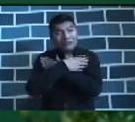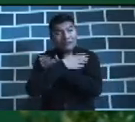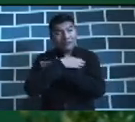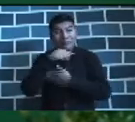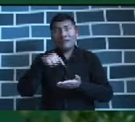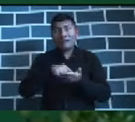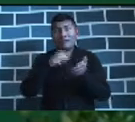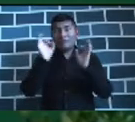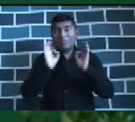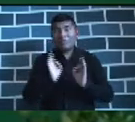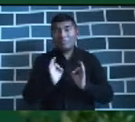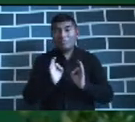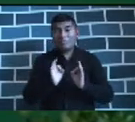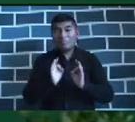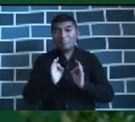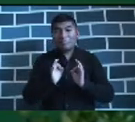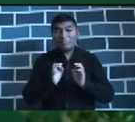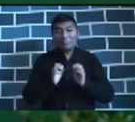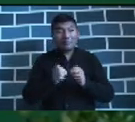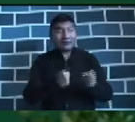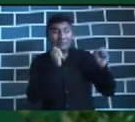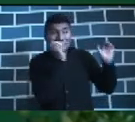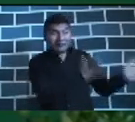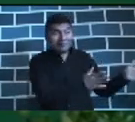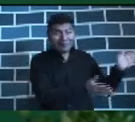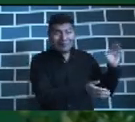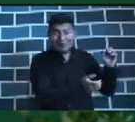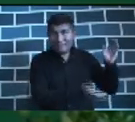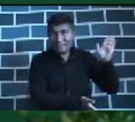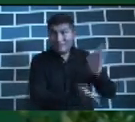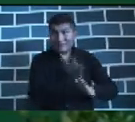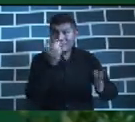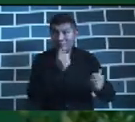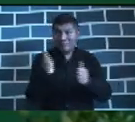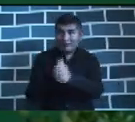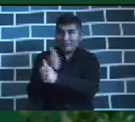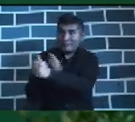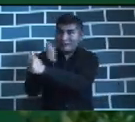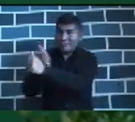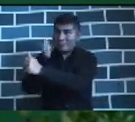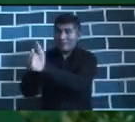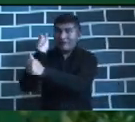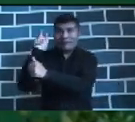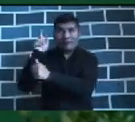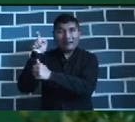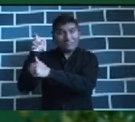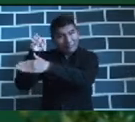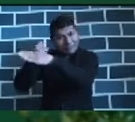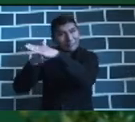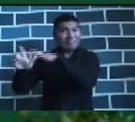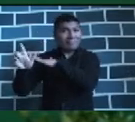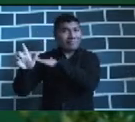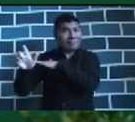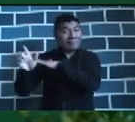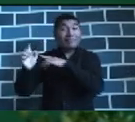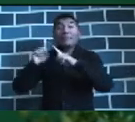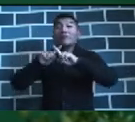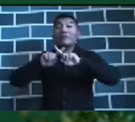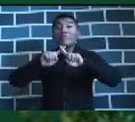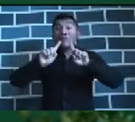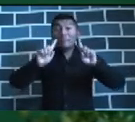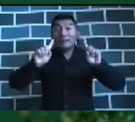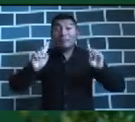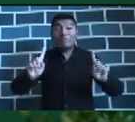forma dejó todo atrás para seguir a elías pero